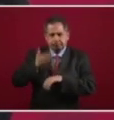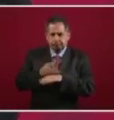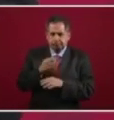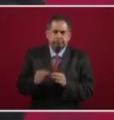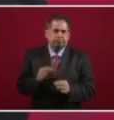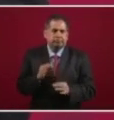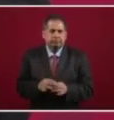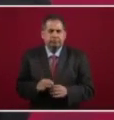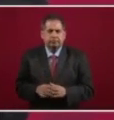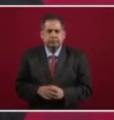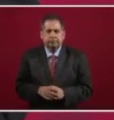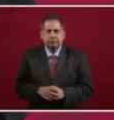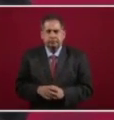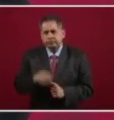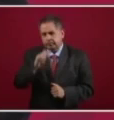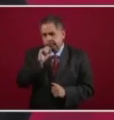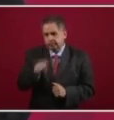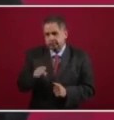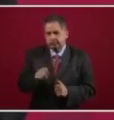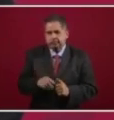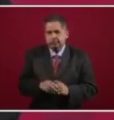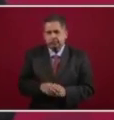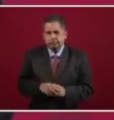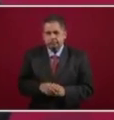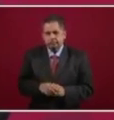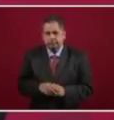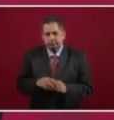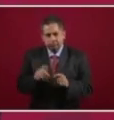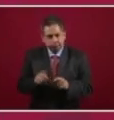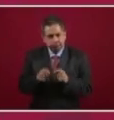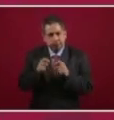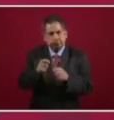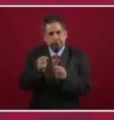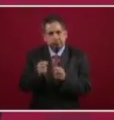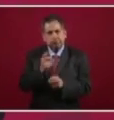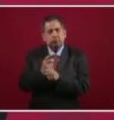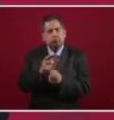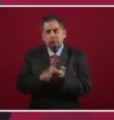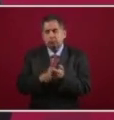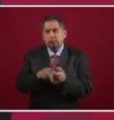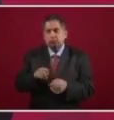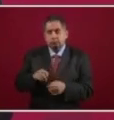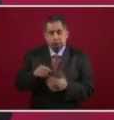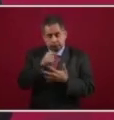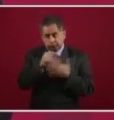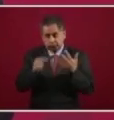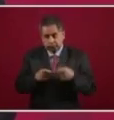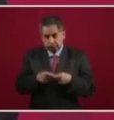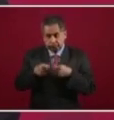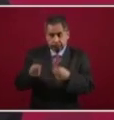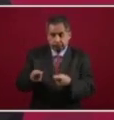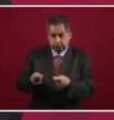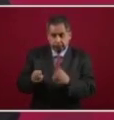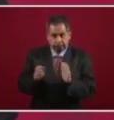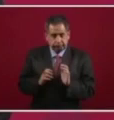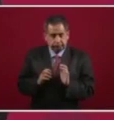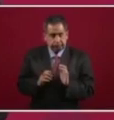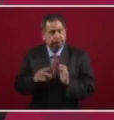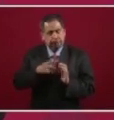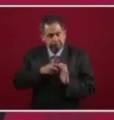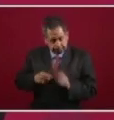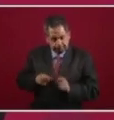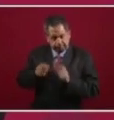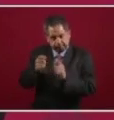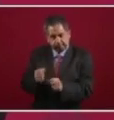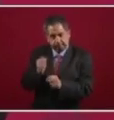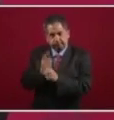responsabilidad y también darle garantía todo esto, así como se debe de